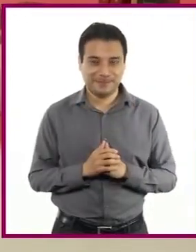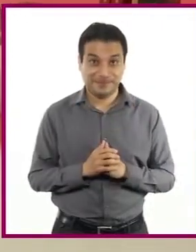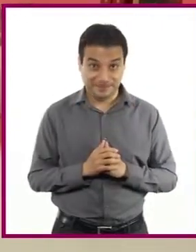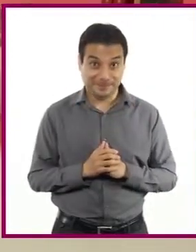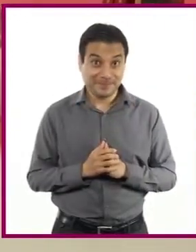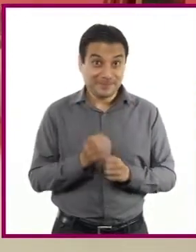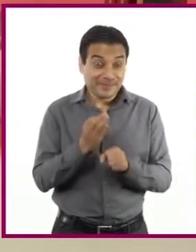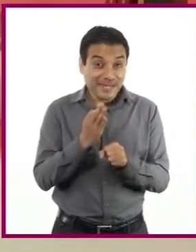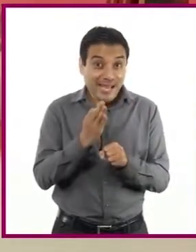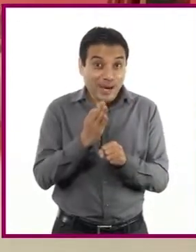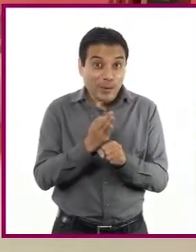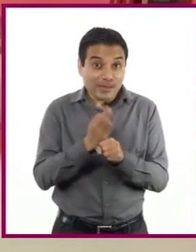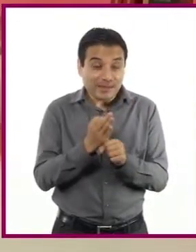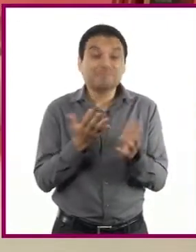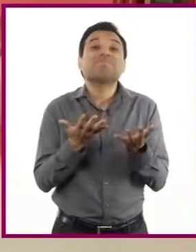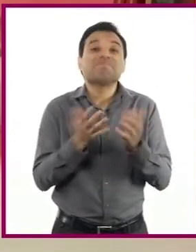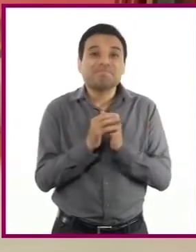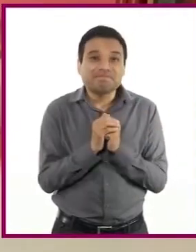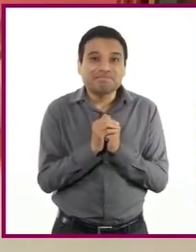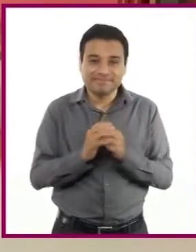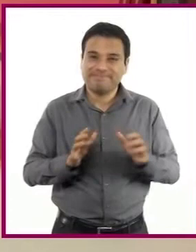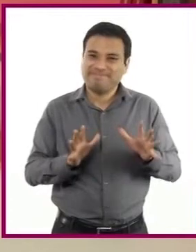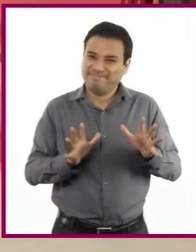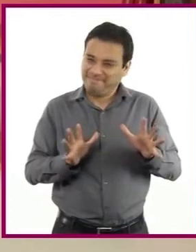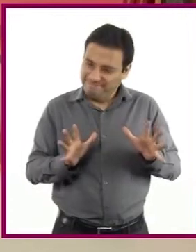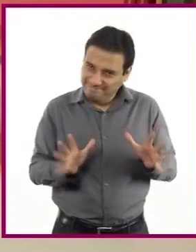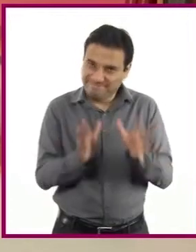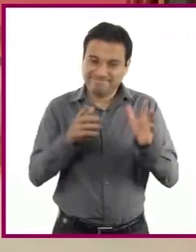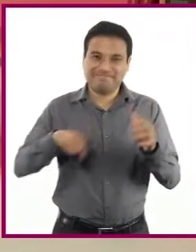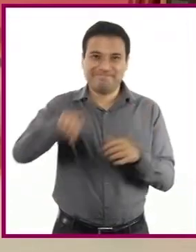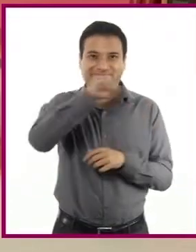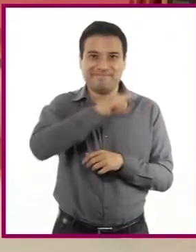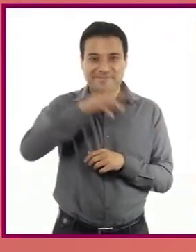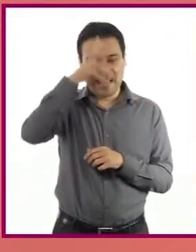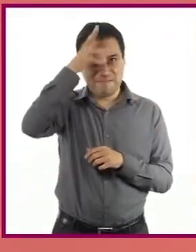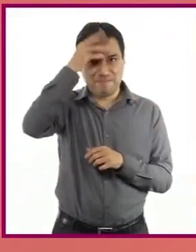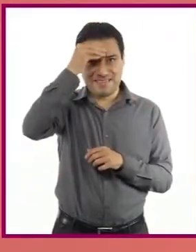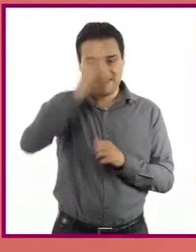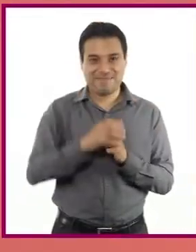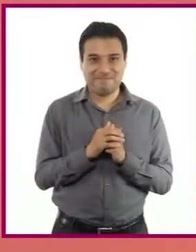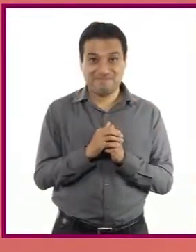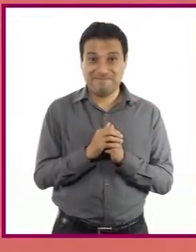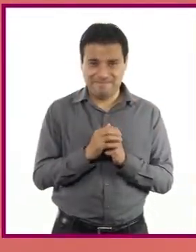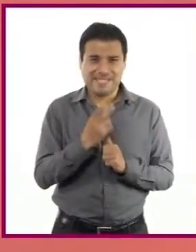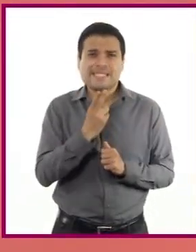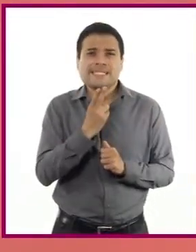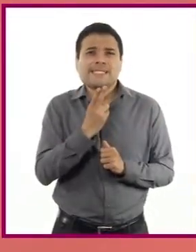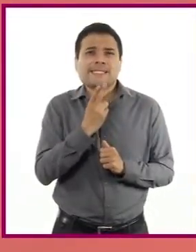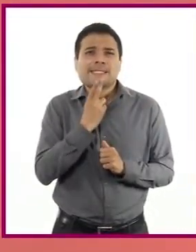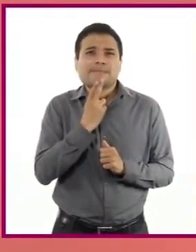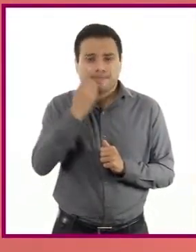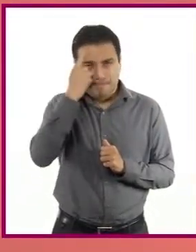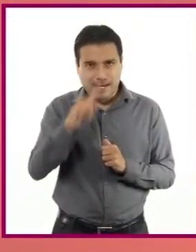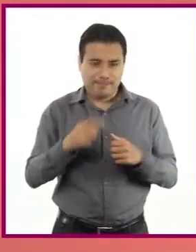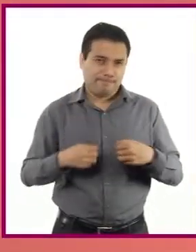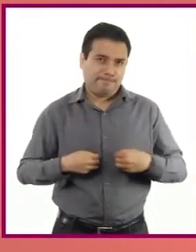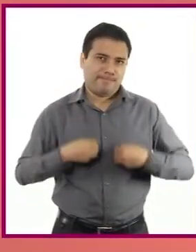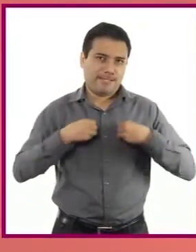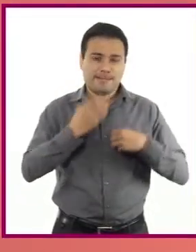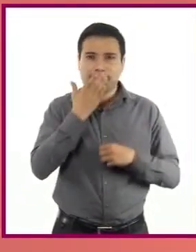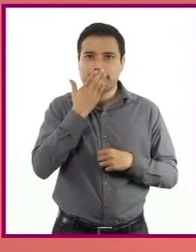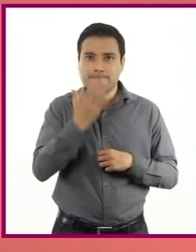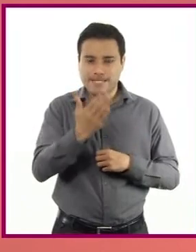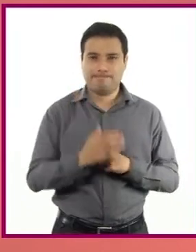espacio dedicado a promover el aprendizaje que les será de utilidad durante toda la vida. Soy la profesora Irma